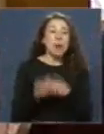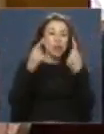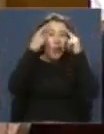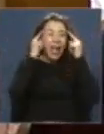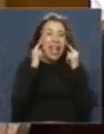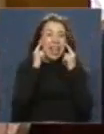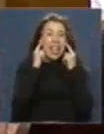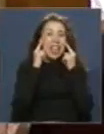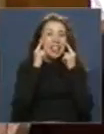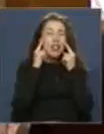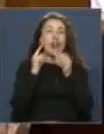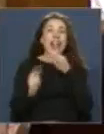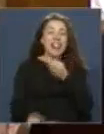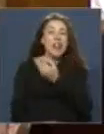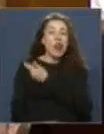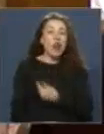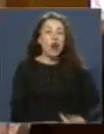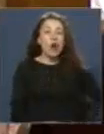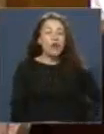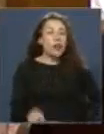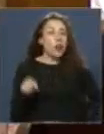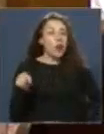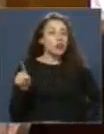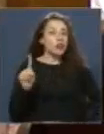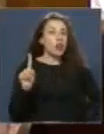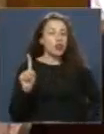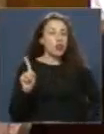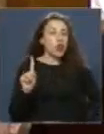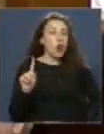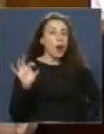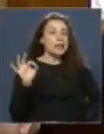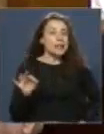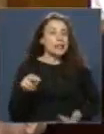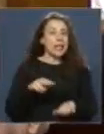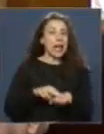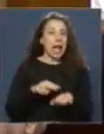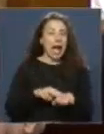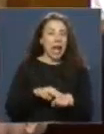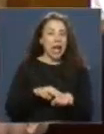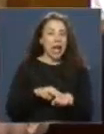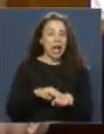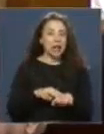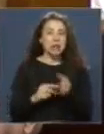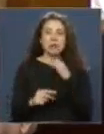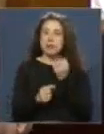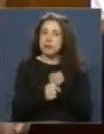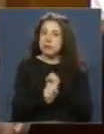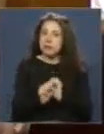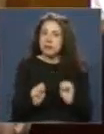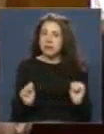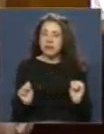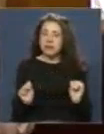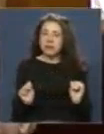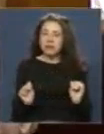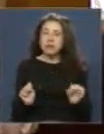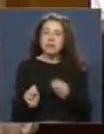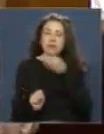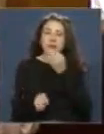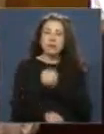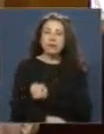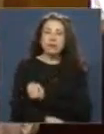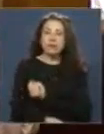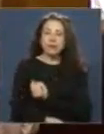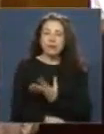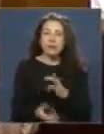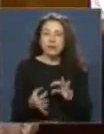que reconoce el gobierno no corresponden a la realidad. Es imposible referir la cantidad